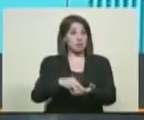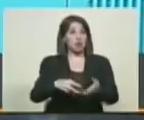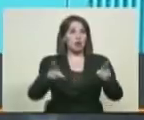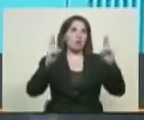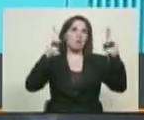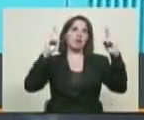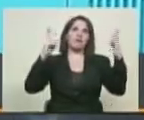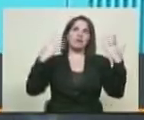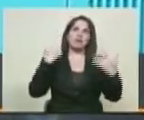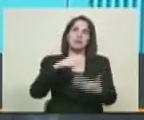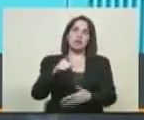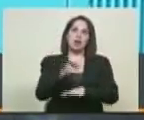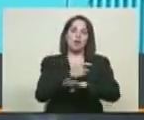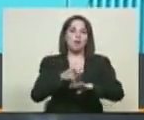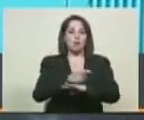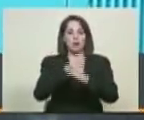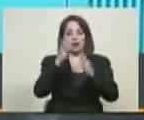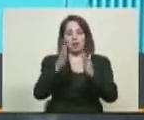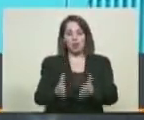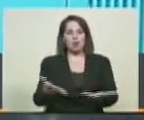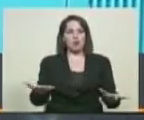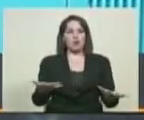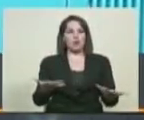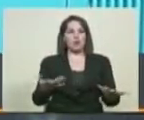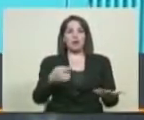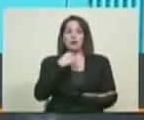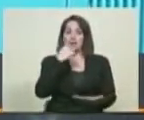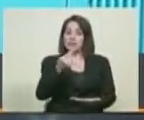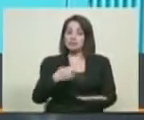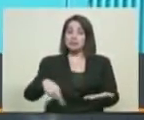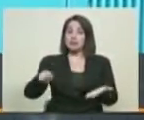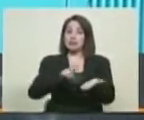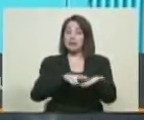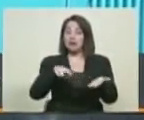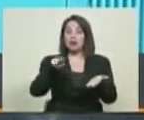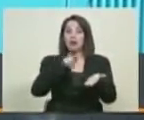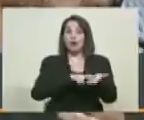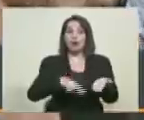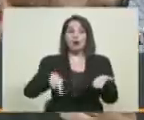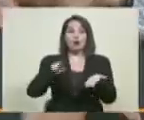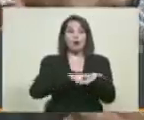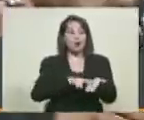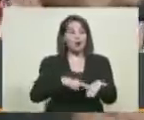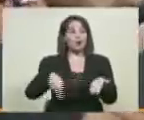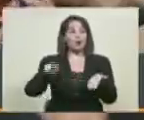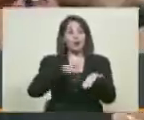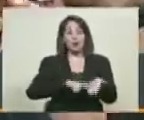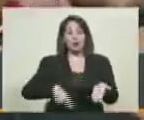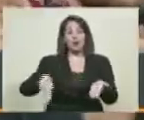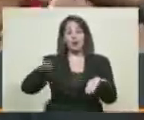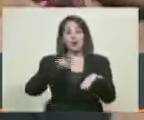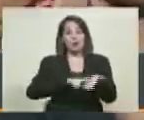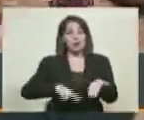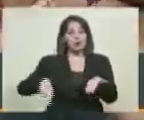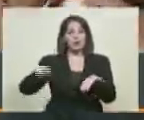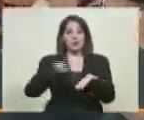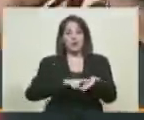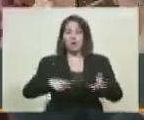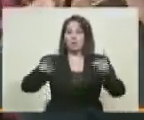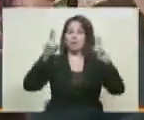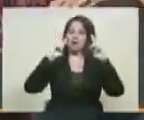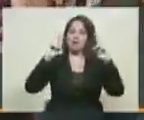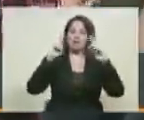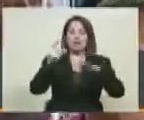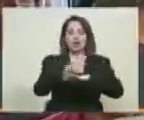por fin Miranda tiene un gobernador, hay que decirlo uno y mil veces, por fin Miranda tiene